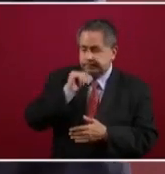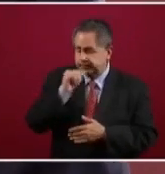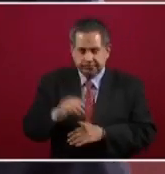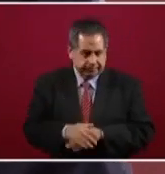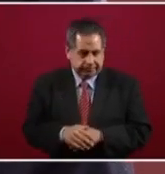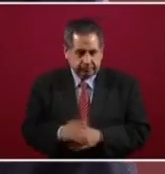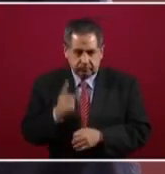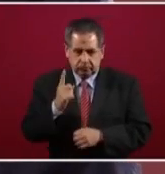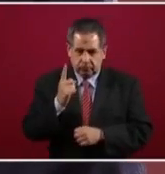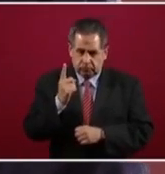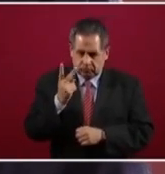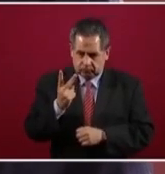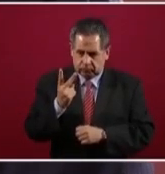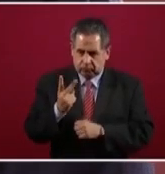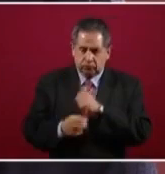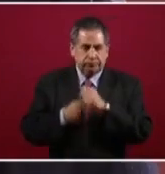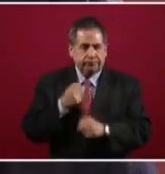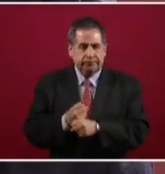por segundo año.